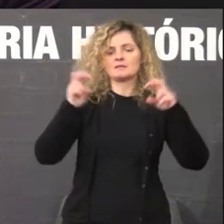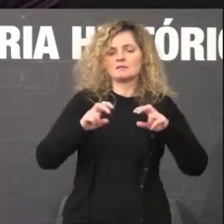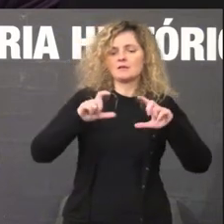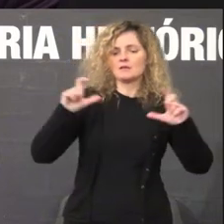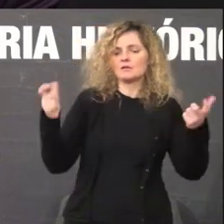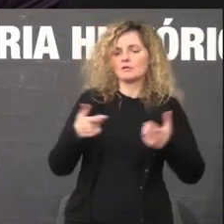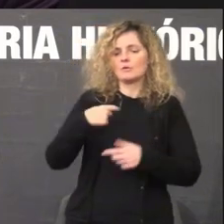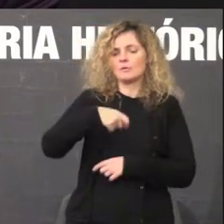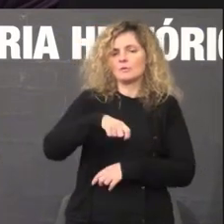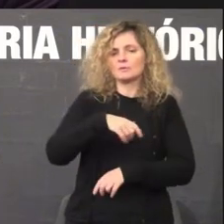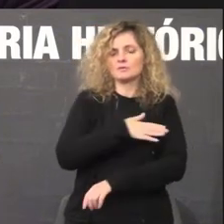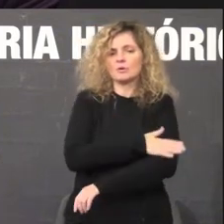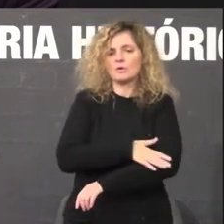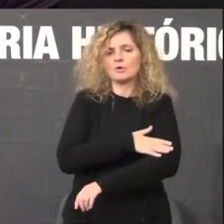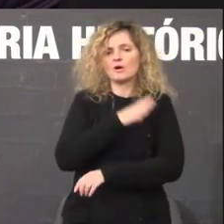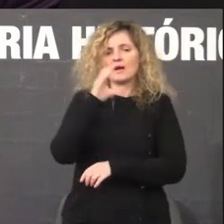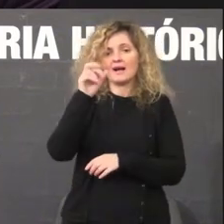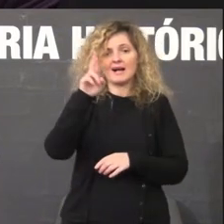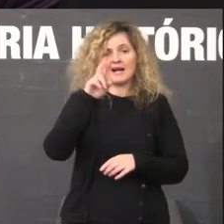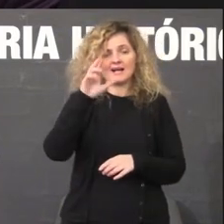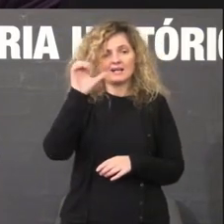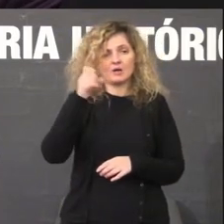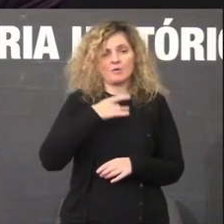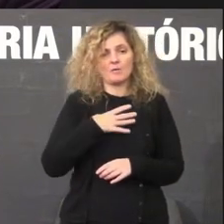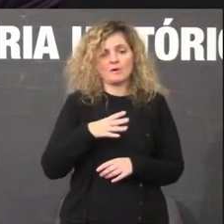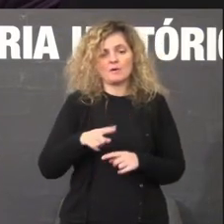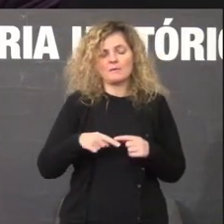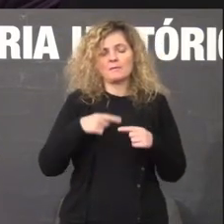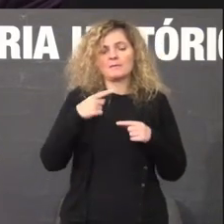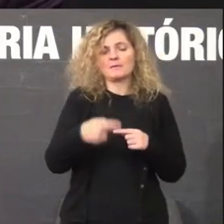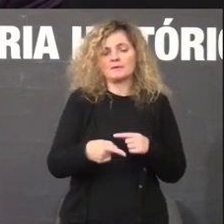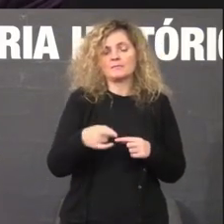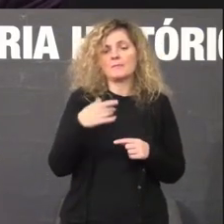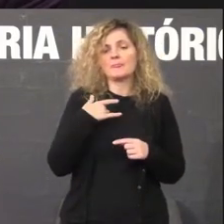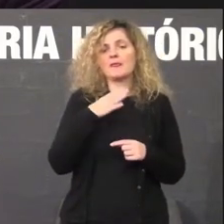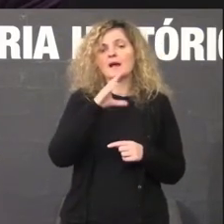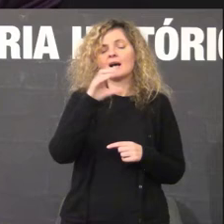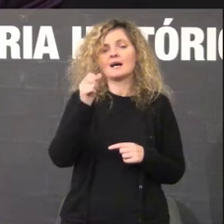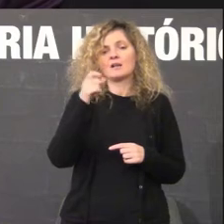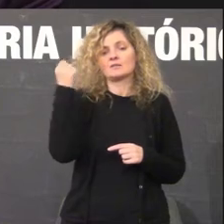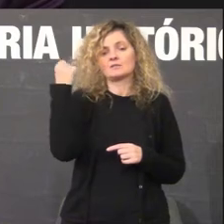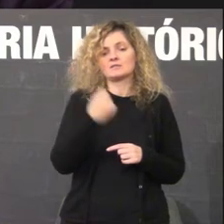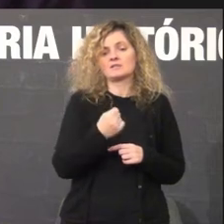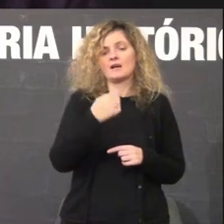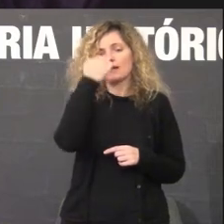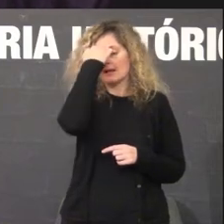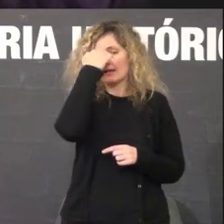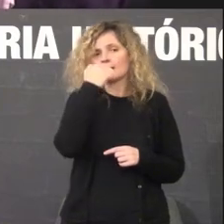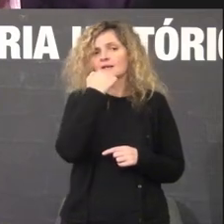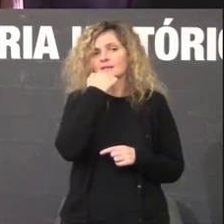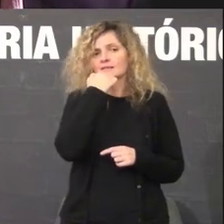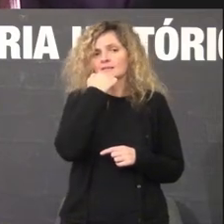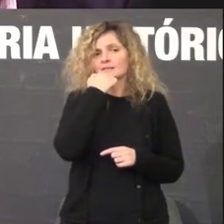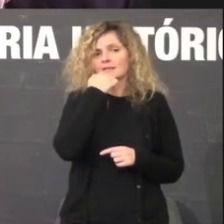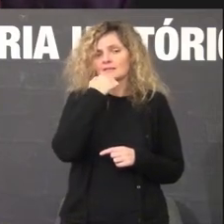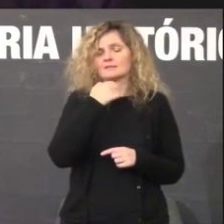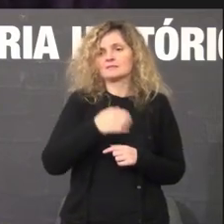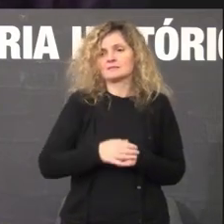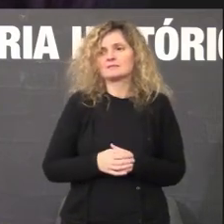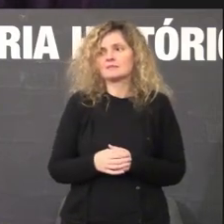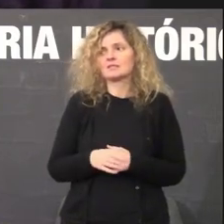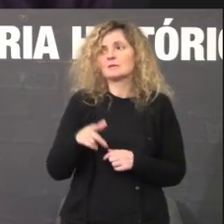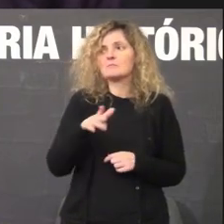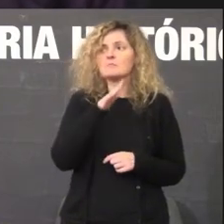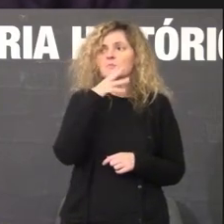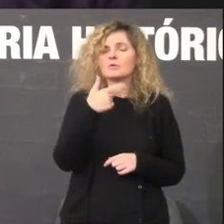reunión co presidente do goberno Carrero Blanco. O día seguinte, Carrero Blanco é asasinado pola banda ETA, supostamente, ou eso é